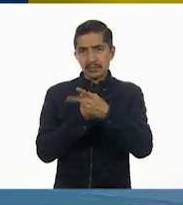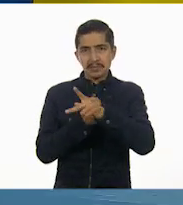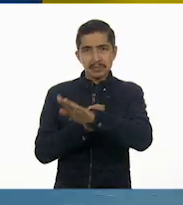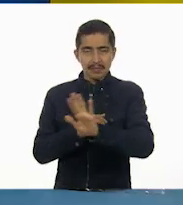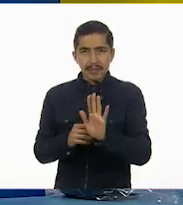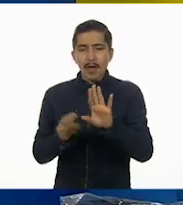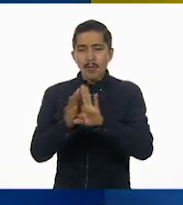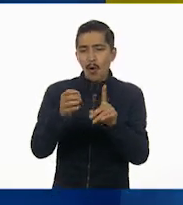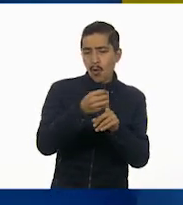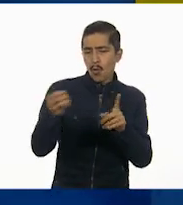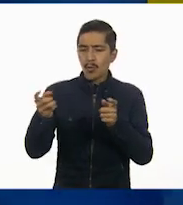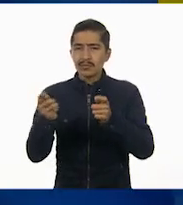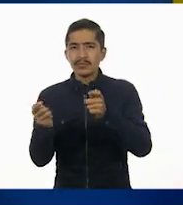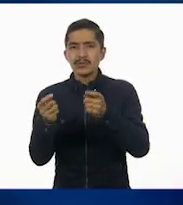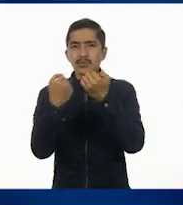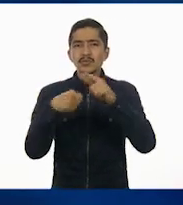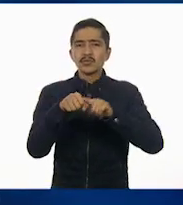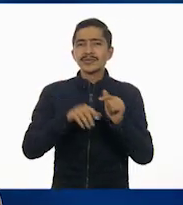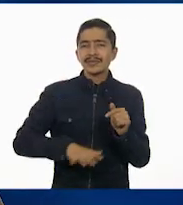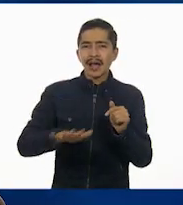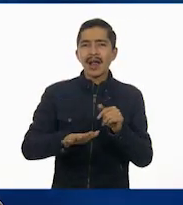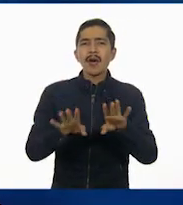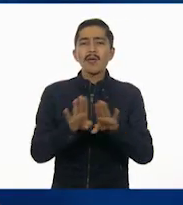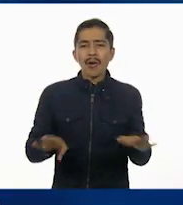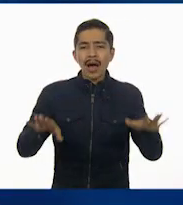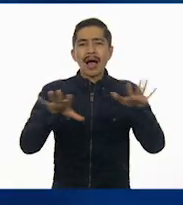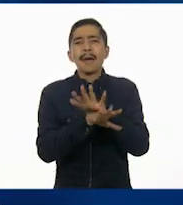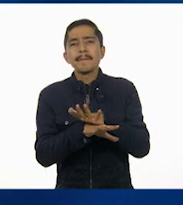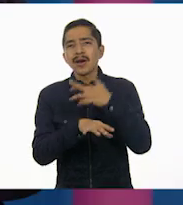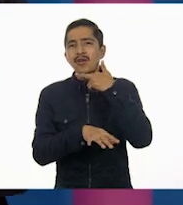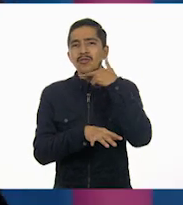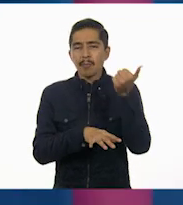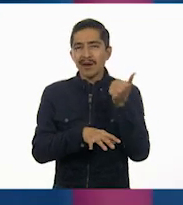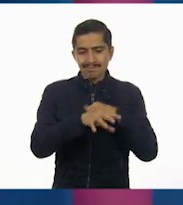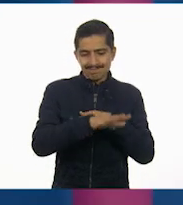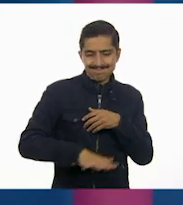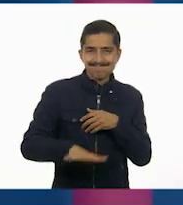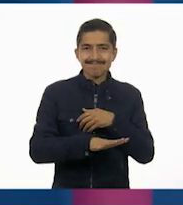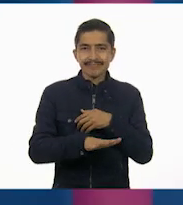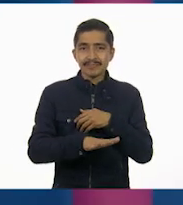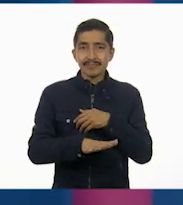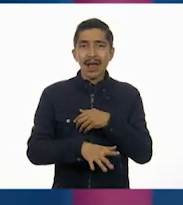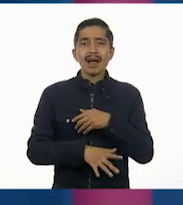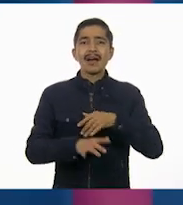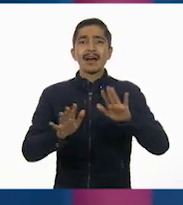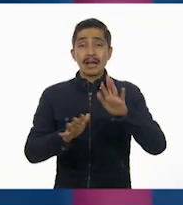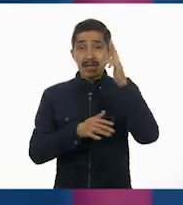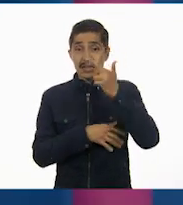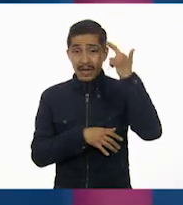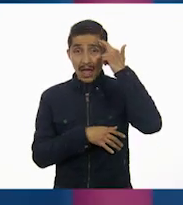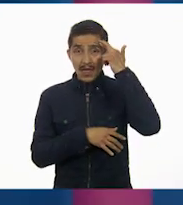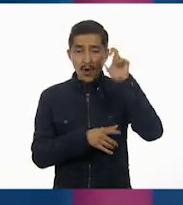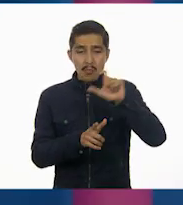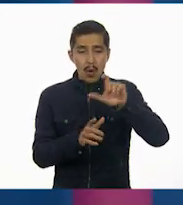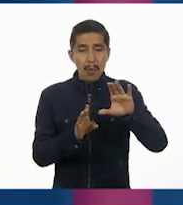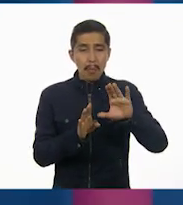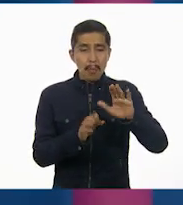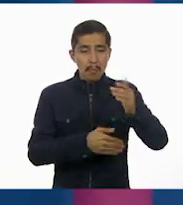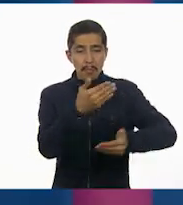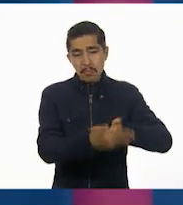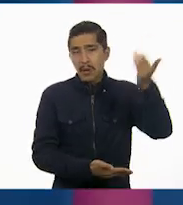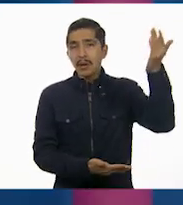su organización social y los cambios en el territorio romano. Allí que después de que el último rey fue expulsado, el gobierno